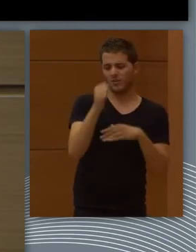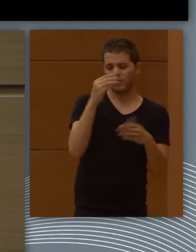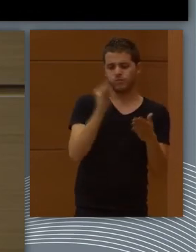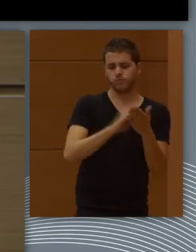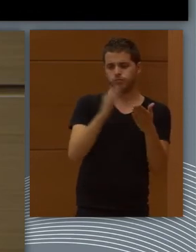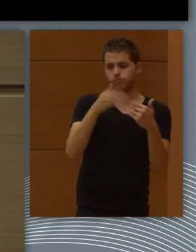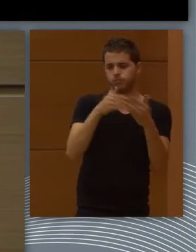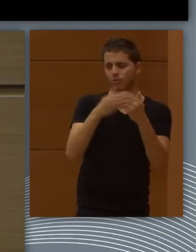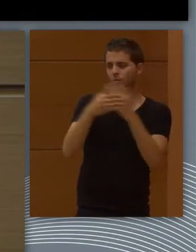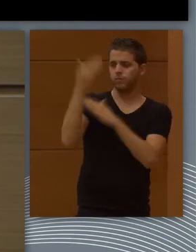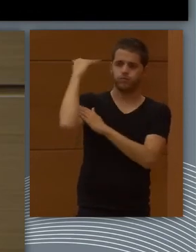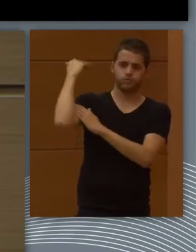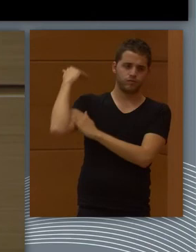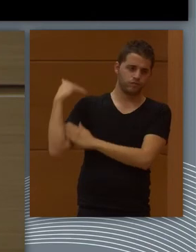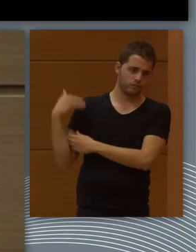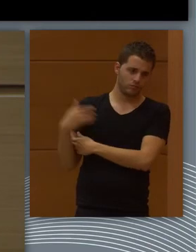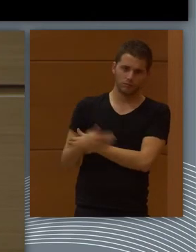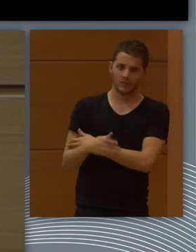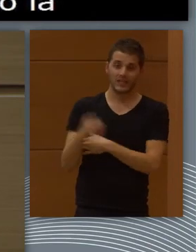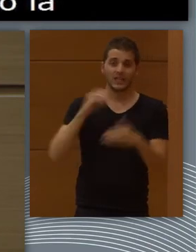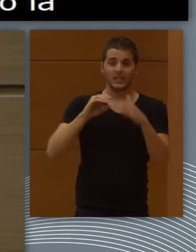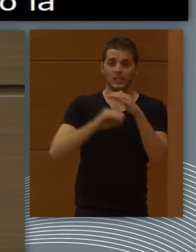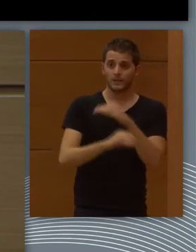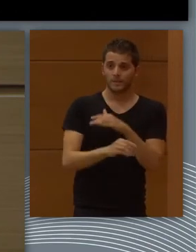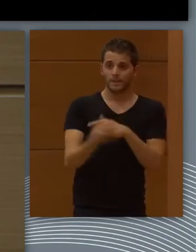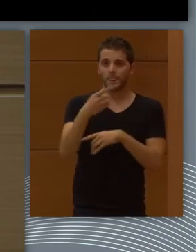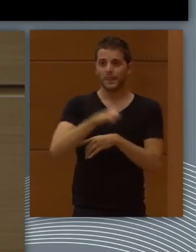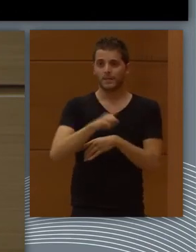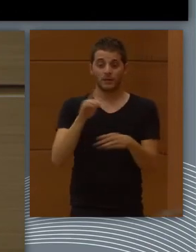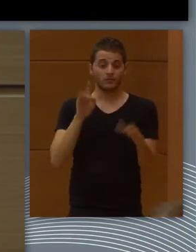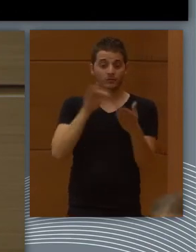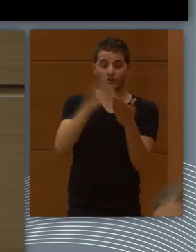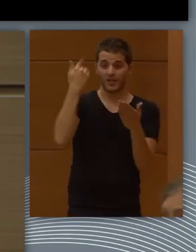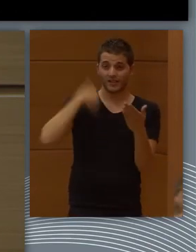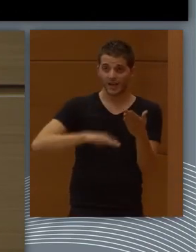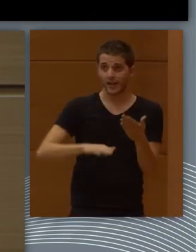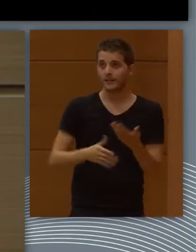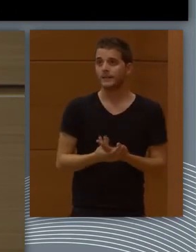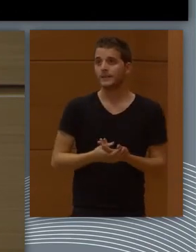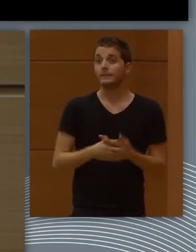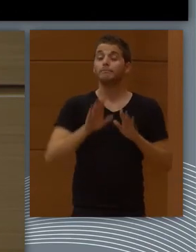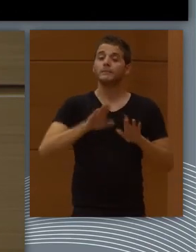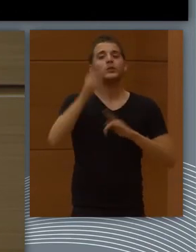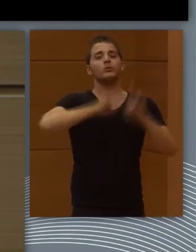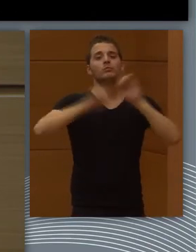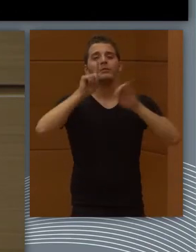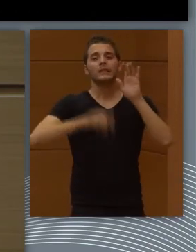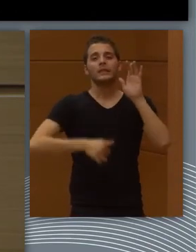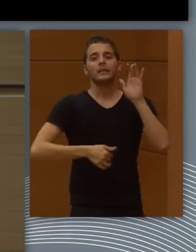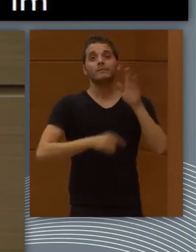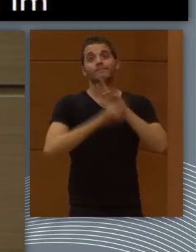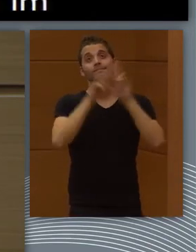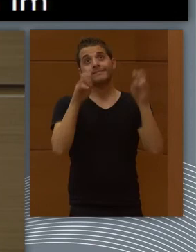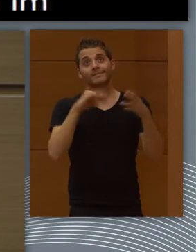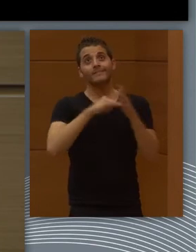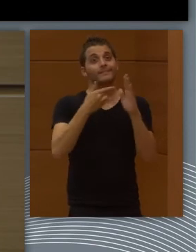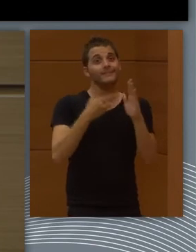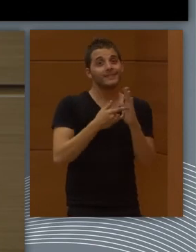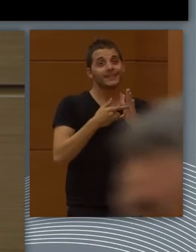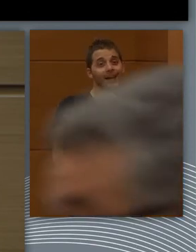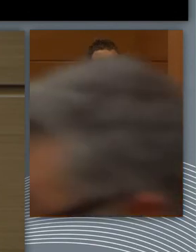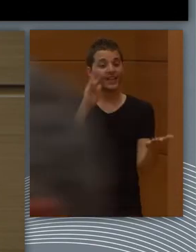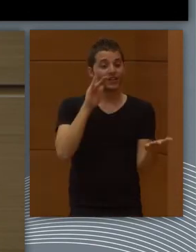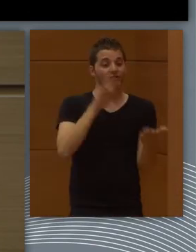el Consorcio Regional de Transportes de Madrid la implantó, pero uno de los problemas que tiene la tecnología sin